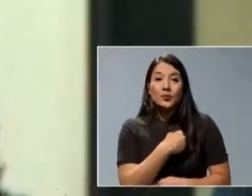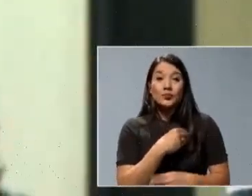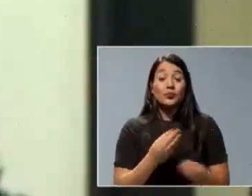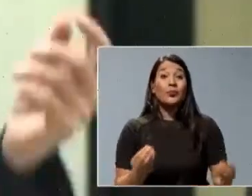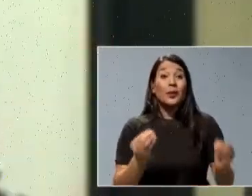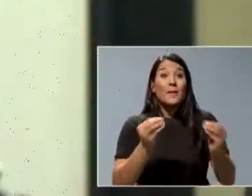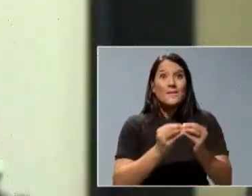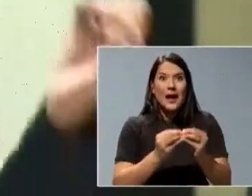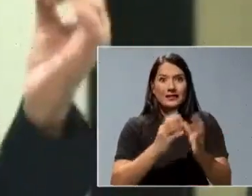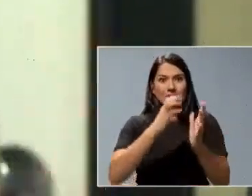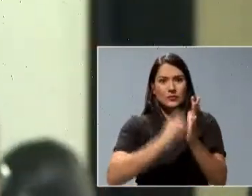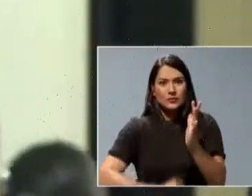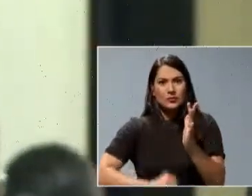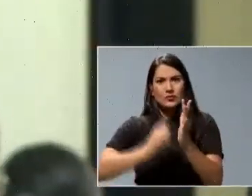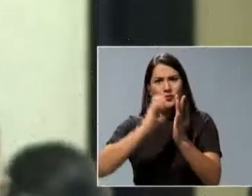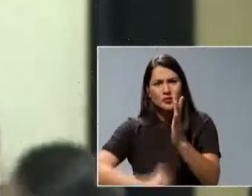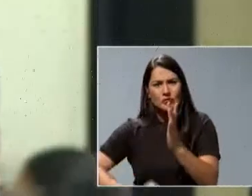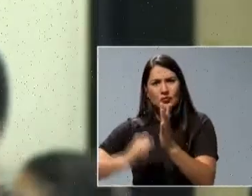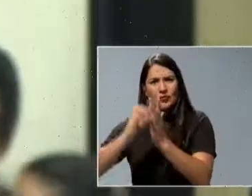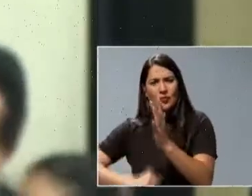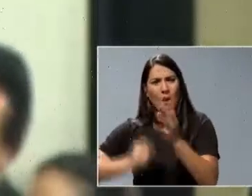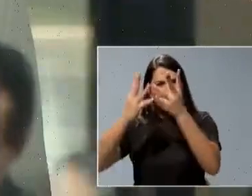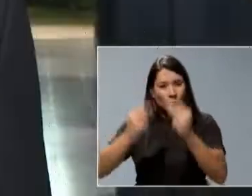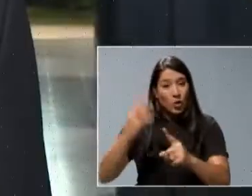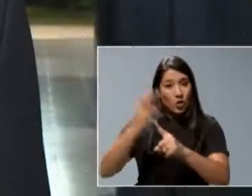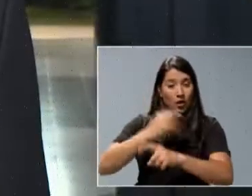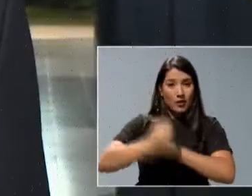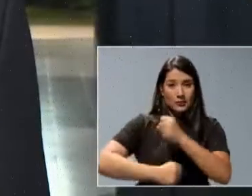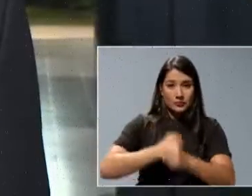más recorte ha sufrido en su presupuesto.